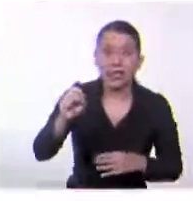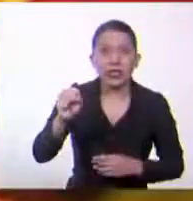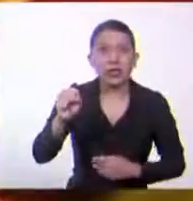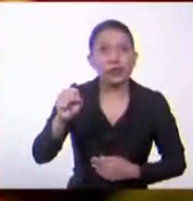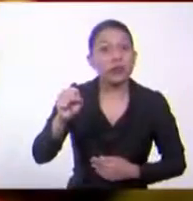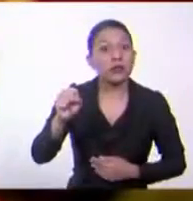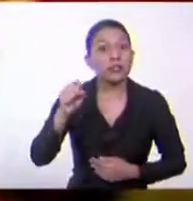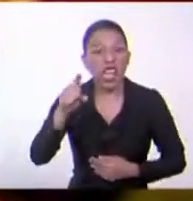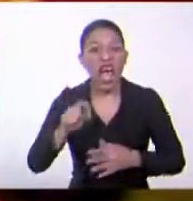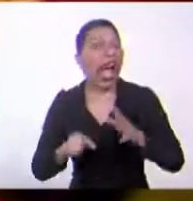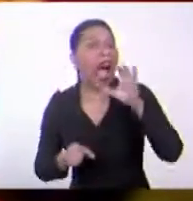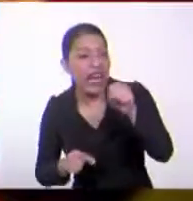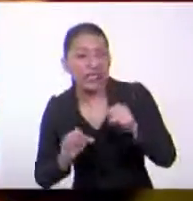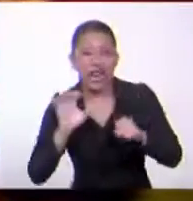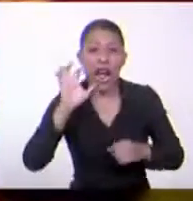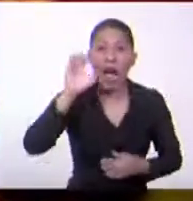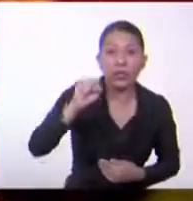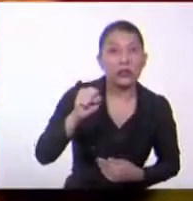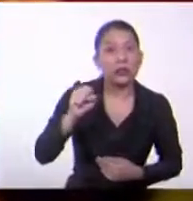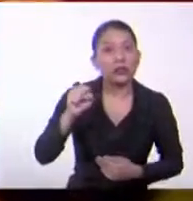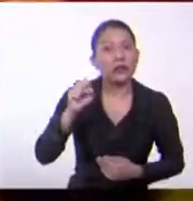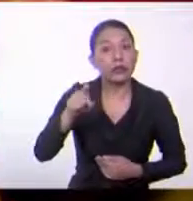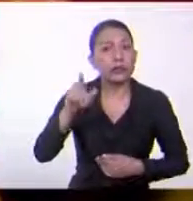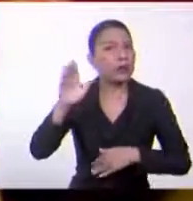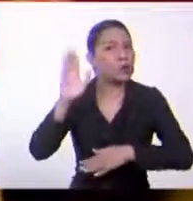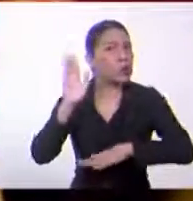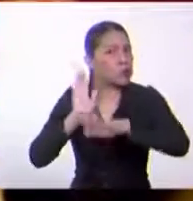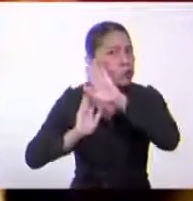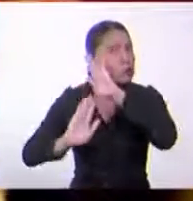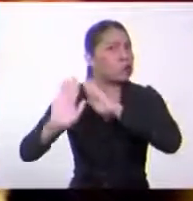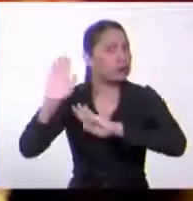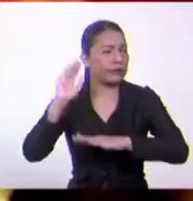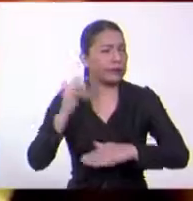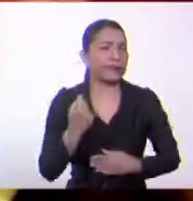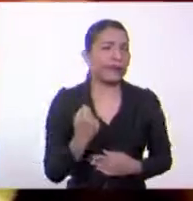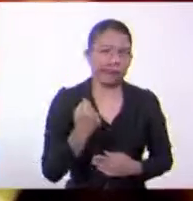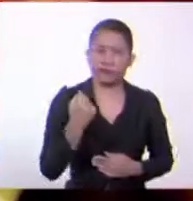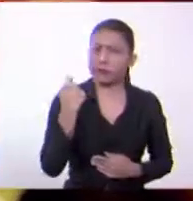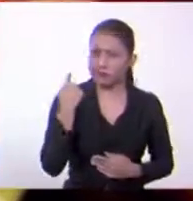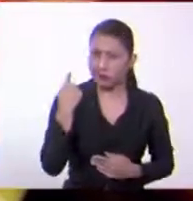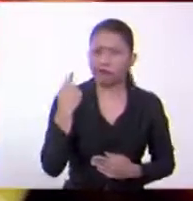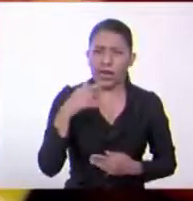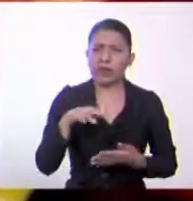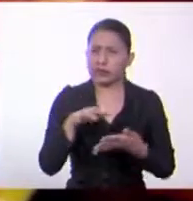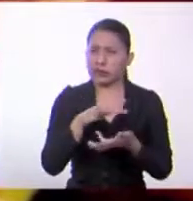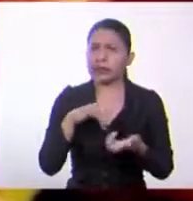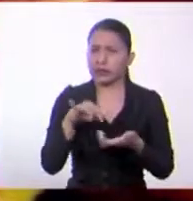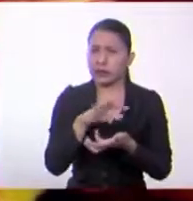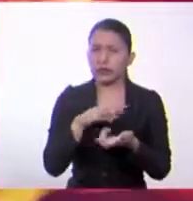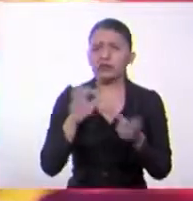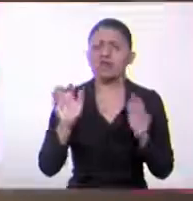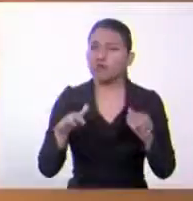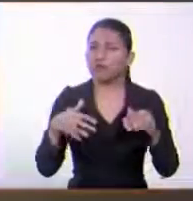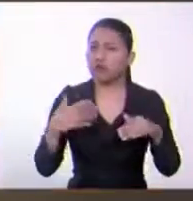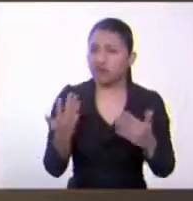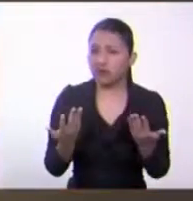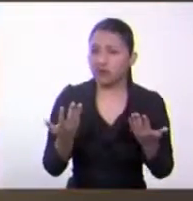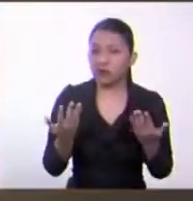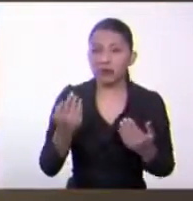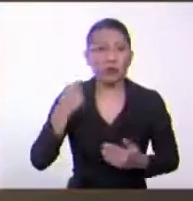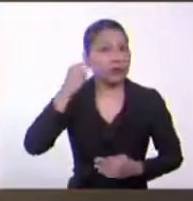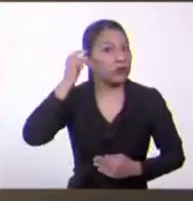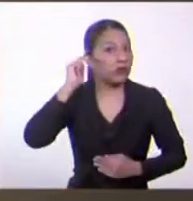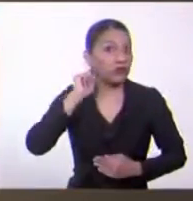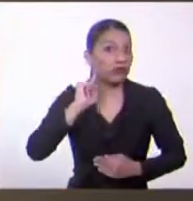Las plantas carnívoras tienen una historia relativamente reciente para la ciencia, pues aunque